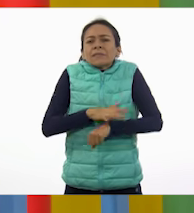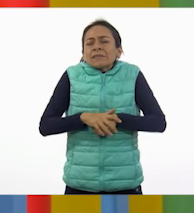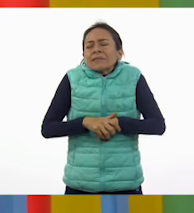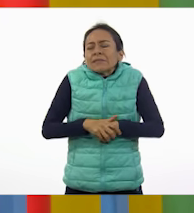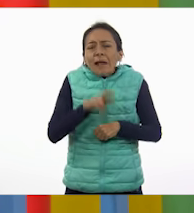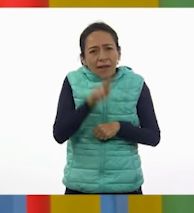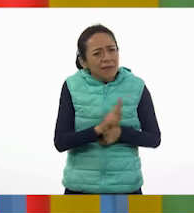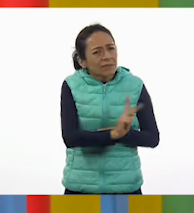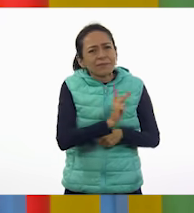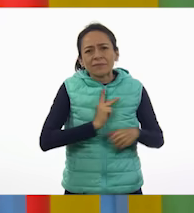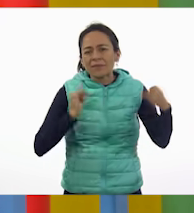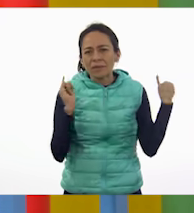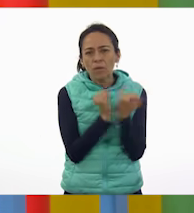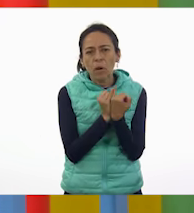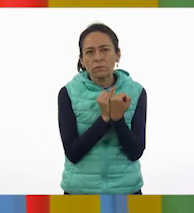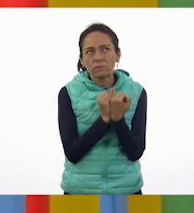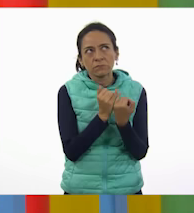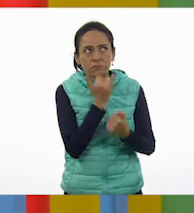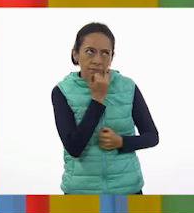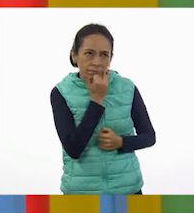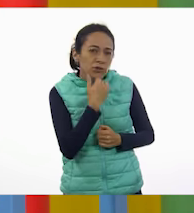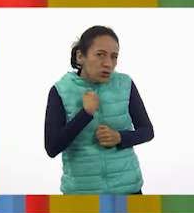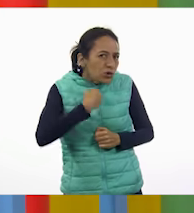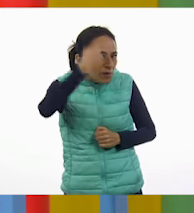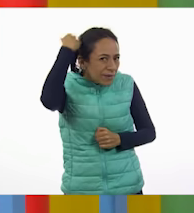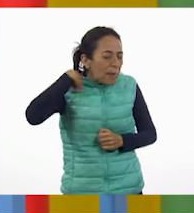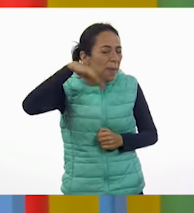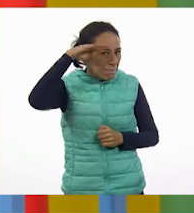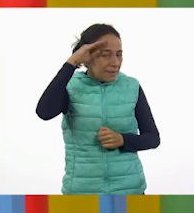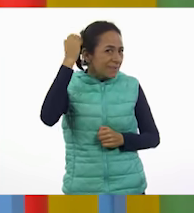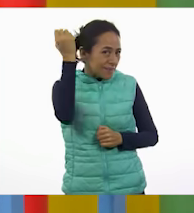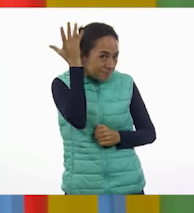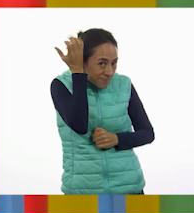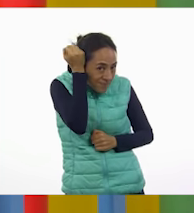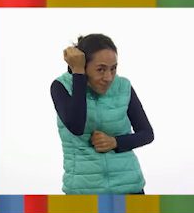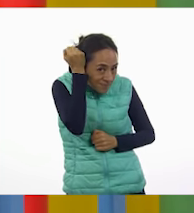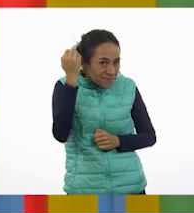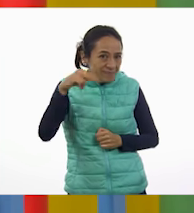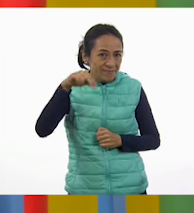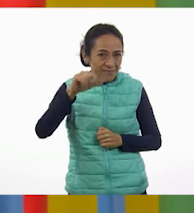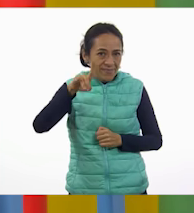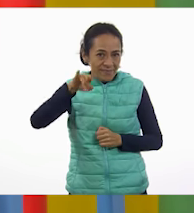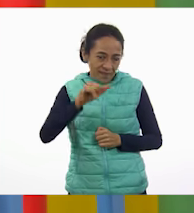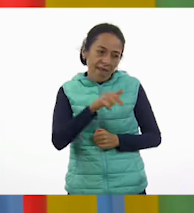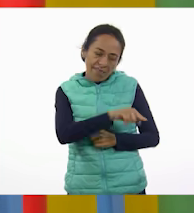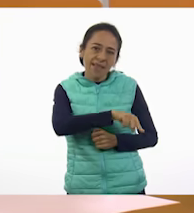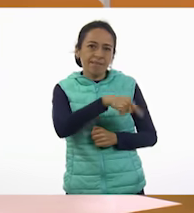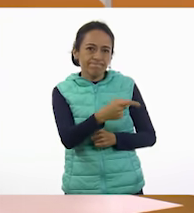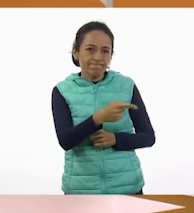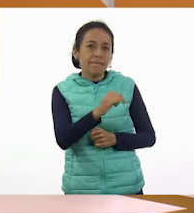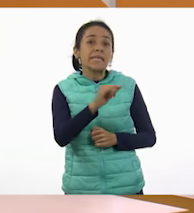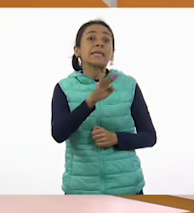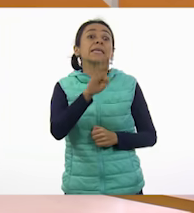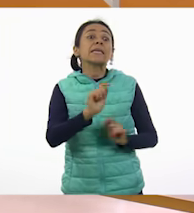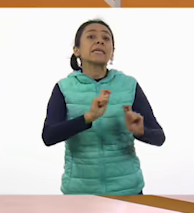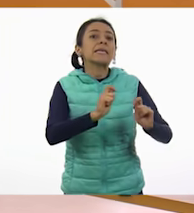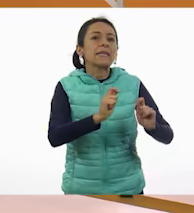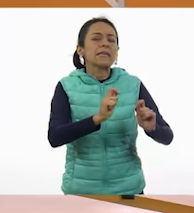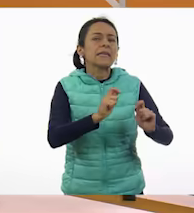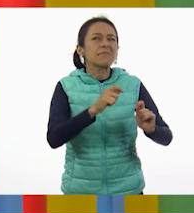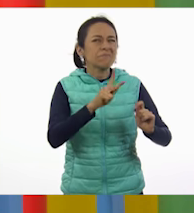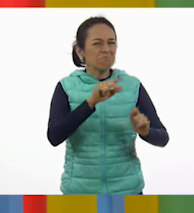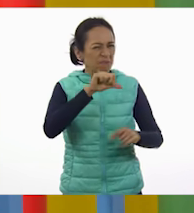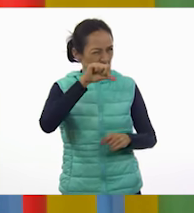Además, yo pensé que Nadia lo iba a hacer, pero, bueno, me acabas de dar una gran lección, la verdad. Sí, ¿y cuál es esa lección?